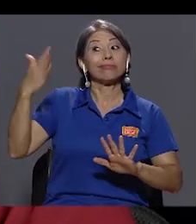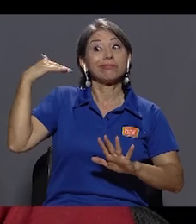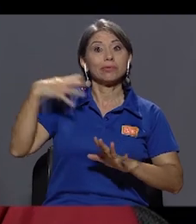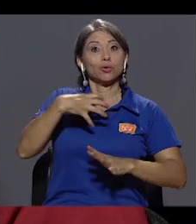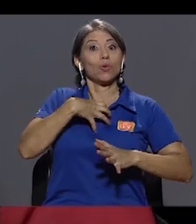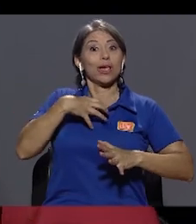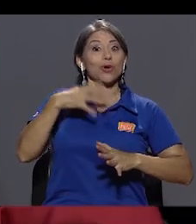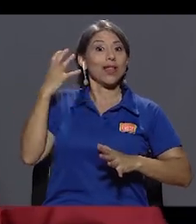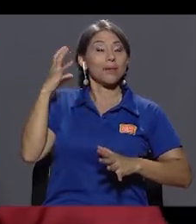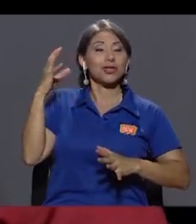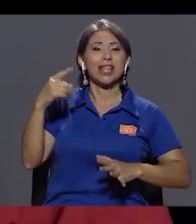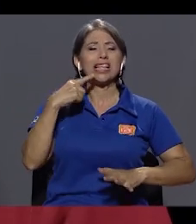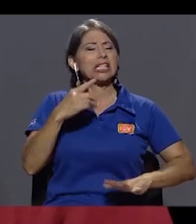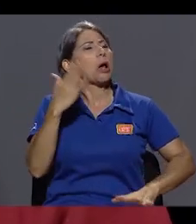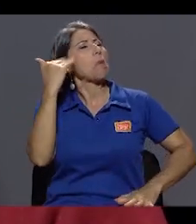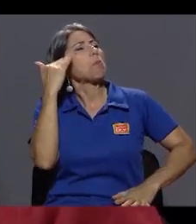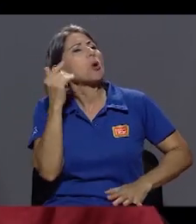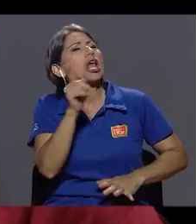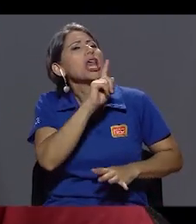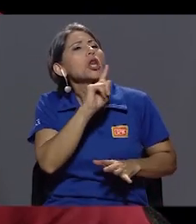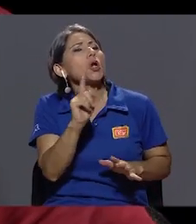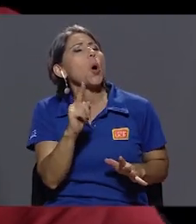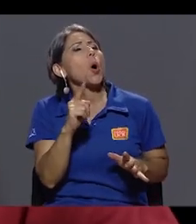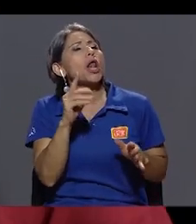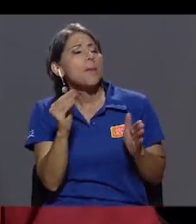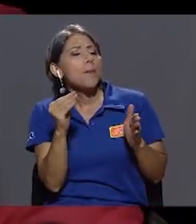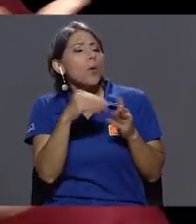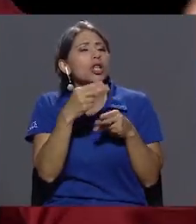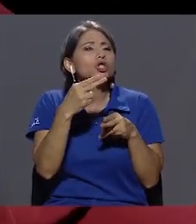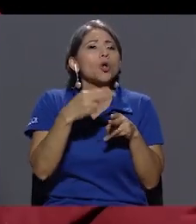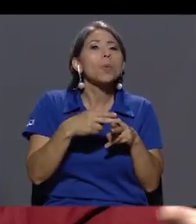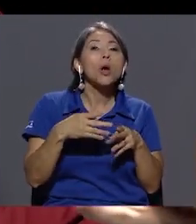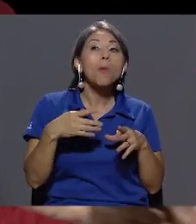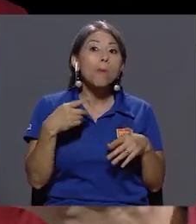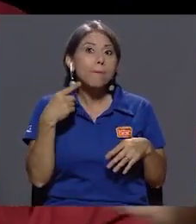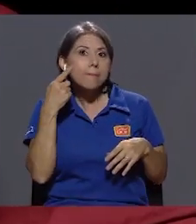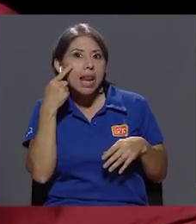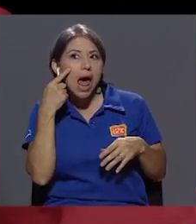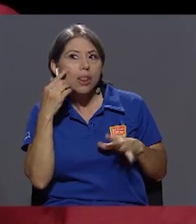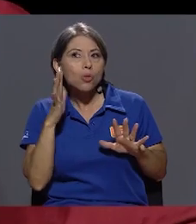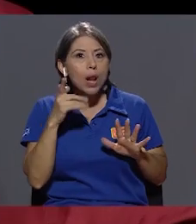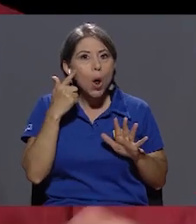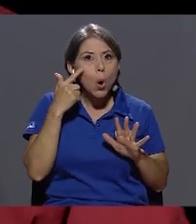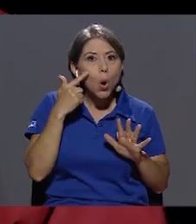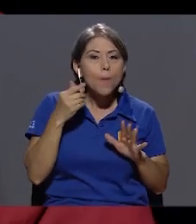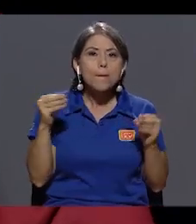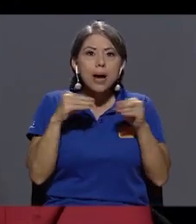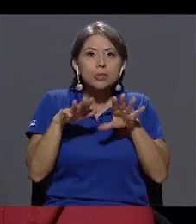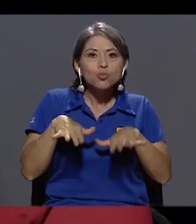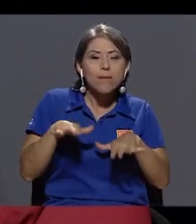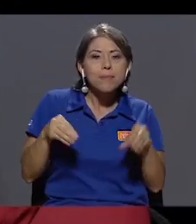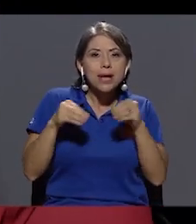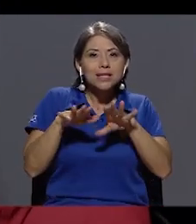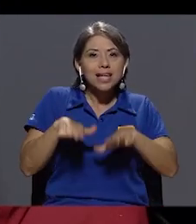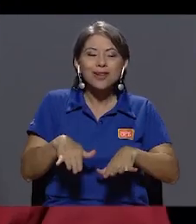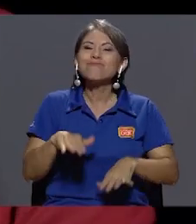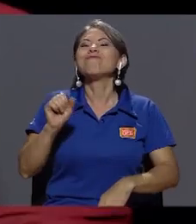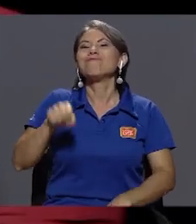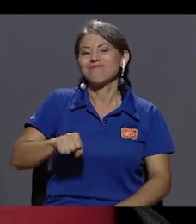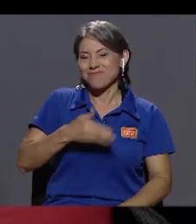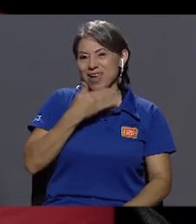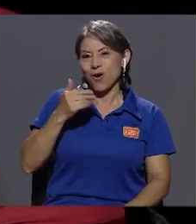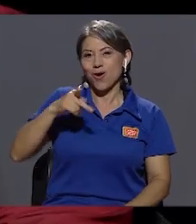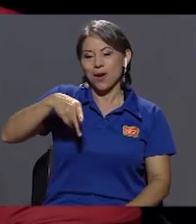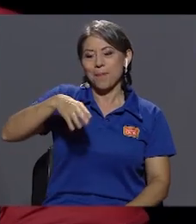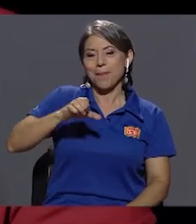entonces, y le dijo, ¿por qué no le pones Pelando el Ojo? Suena más suave, suena más tranquilo. Entonces le tiene razón. Es mejor